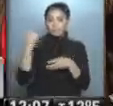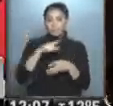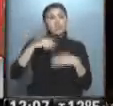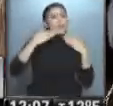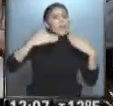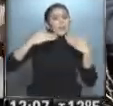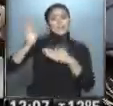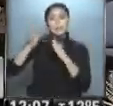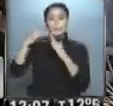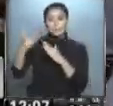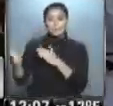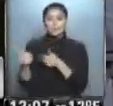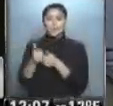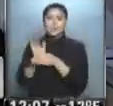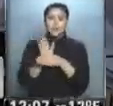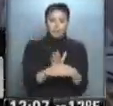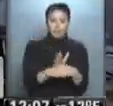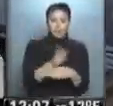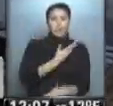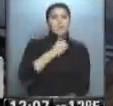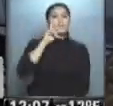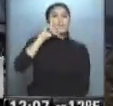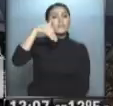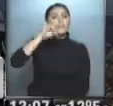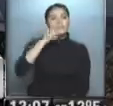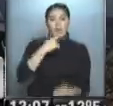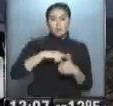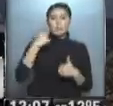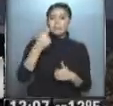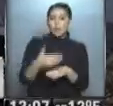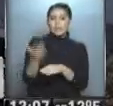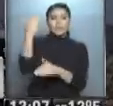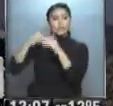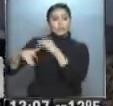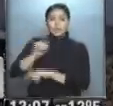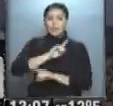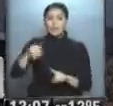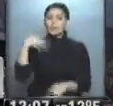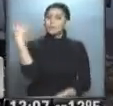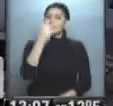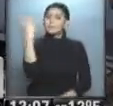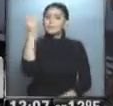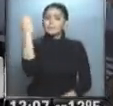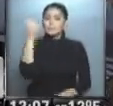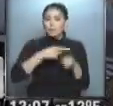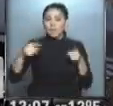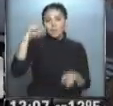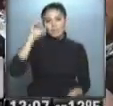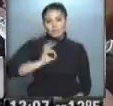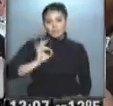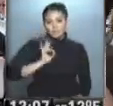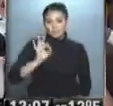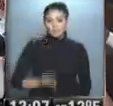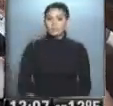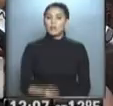agradecieron el respaldo de los vecinos, Daniel Filmus señaló que no dará ni un paso atrás en las conquistas alcanzadas en esta década.